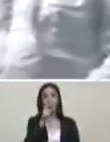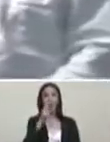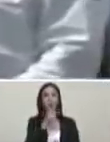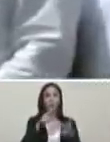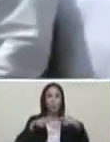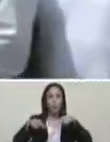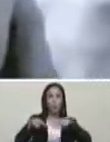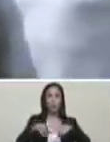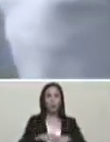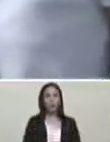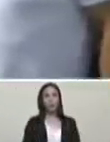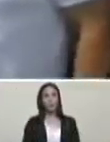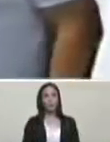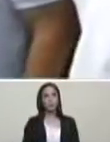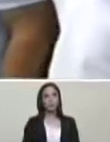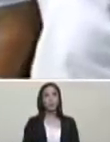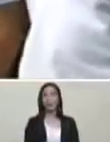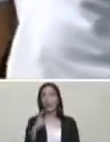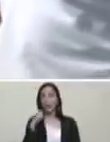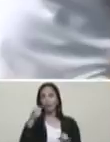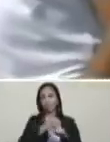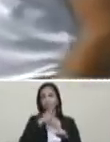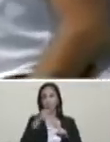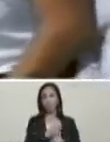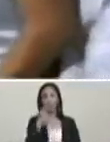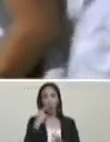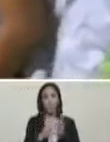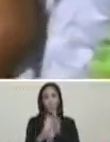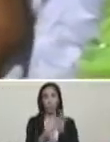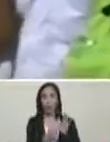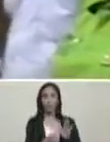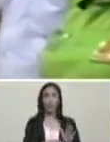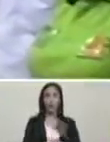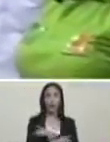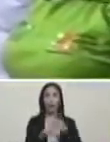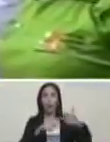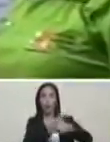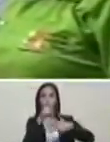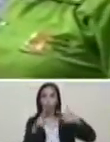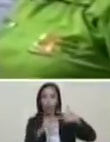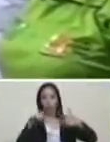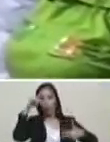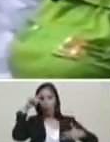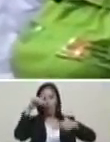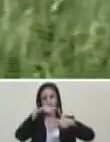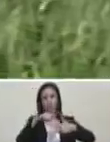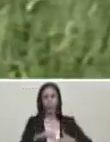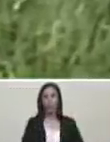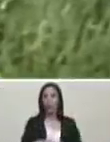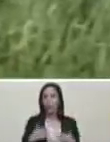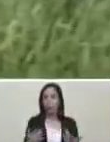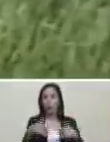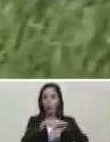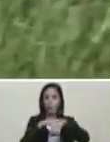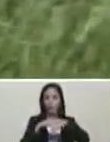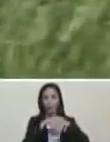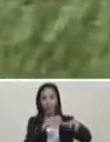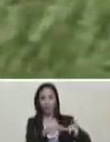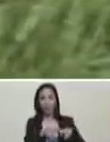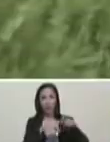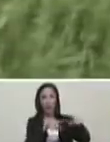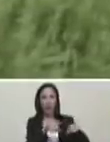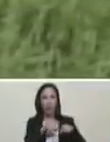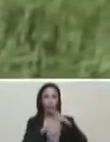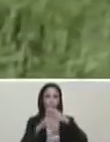de Guárico, poniendo en práctica las tres premisas que desde el Ministerio de Agricultura y Tierra